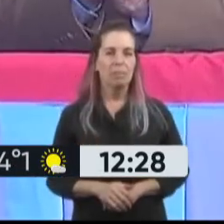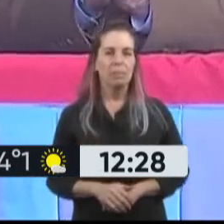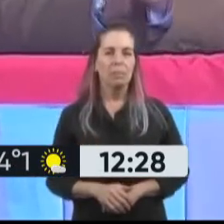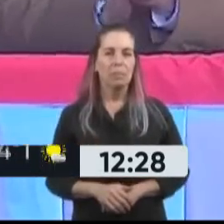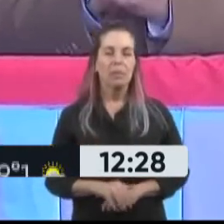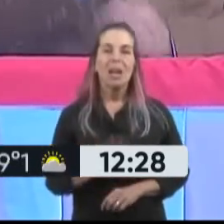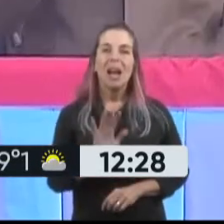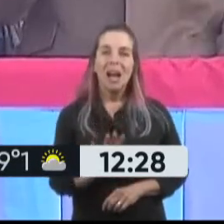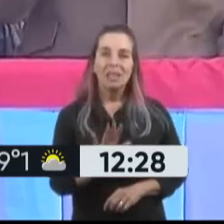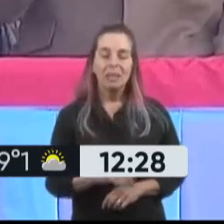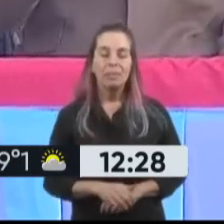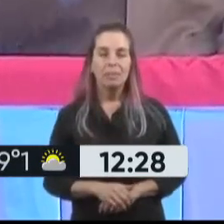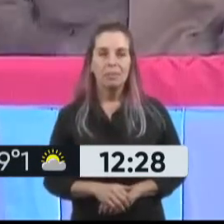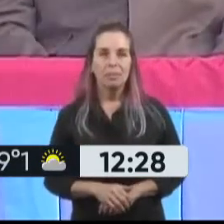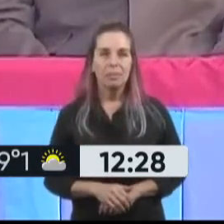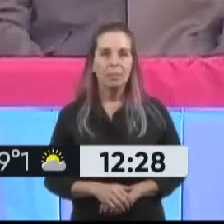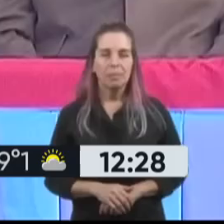En este sentido,